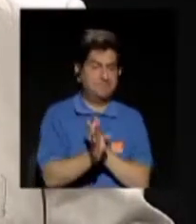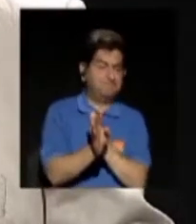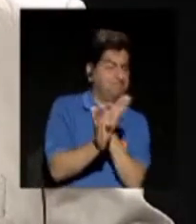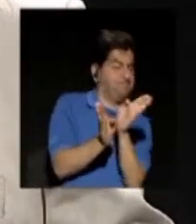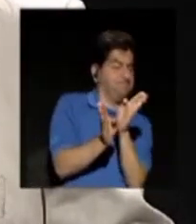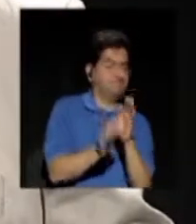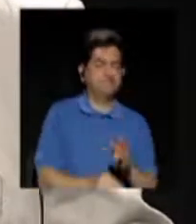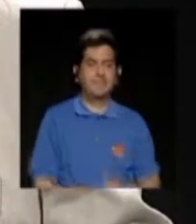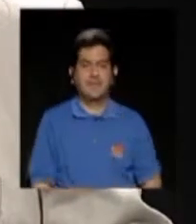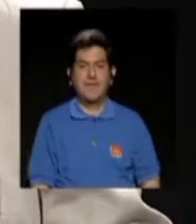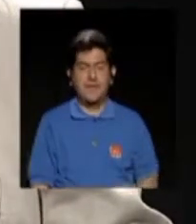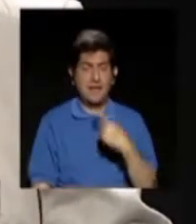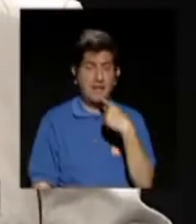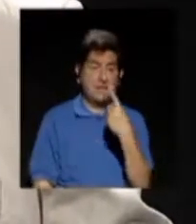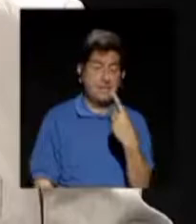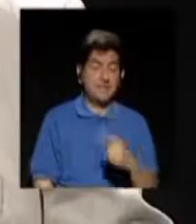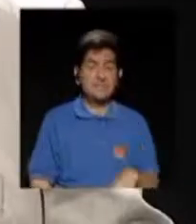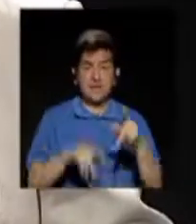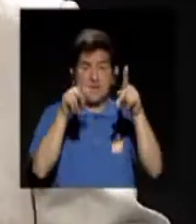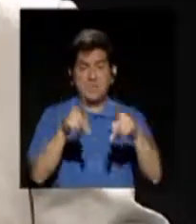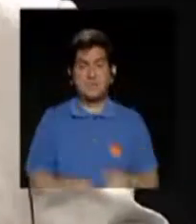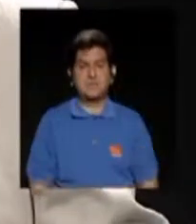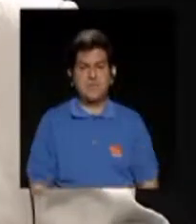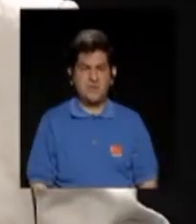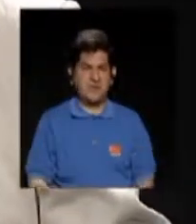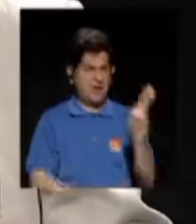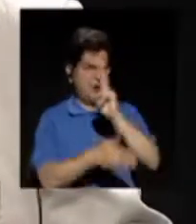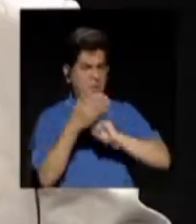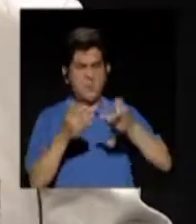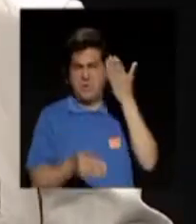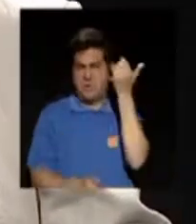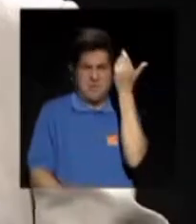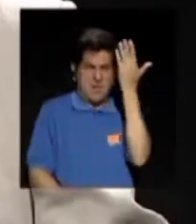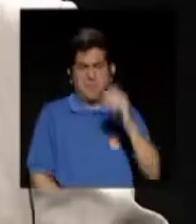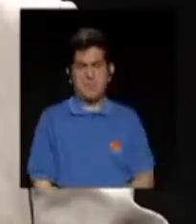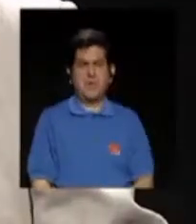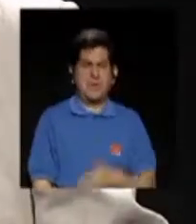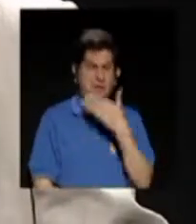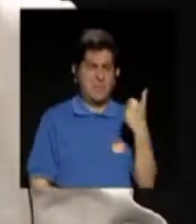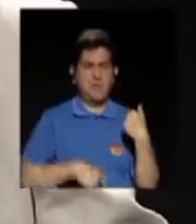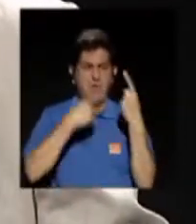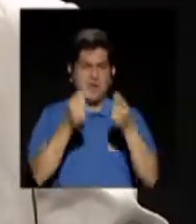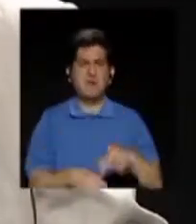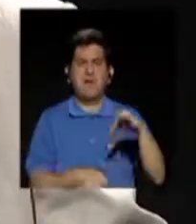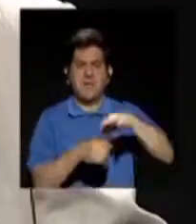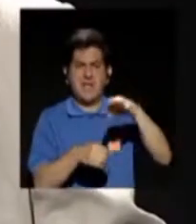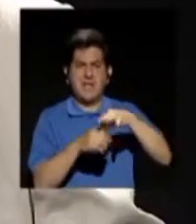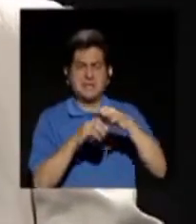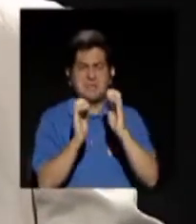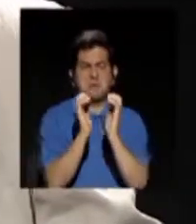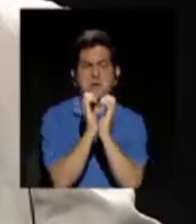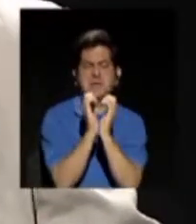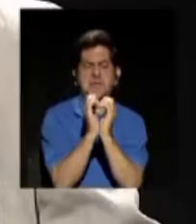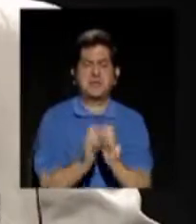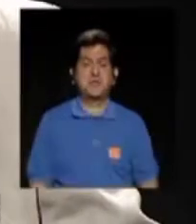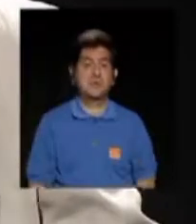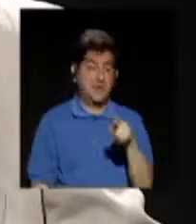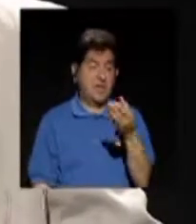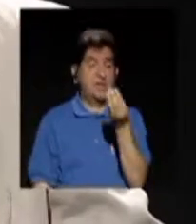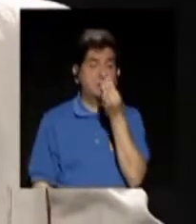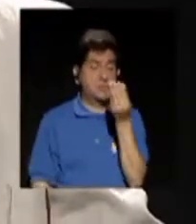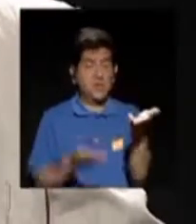que dice algo así el personaje: ¿para qué universidad? Mejor que se vayan a sembrar chayotes, porque por lo menos eso nos da de